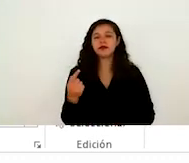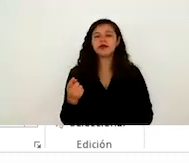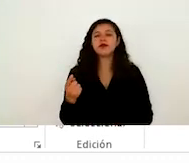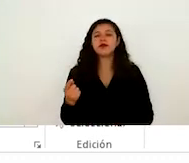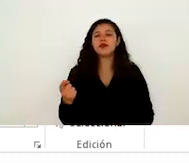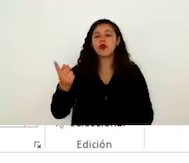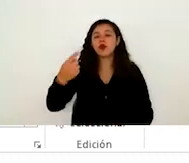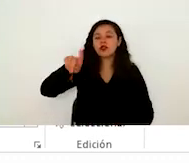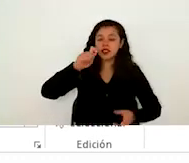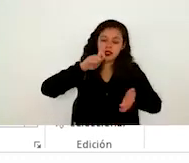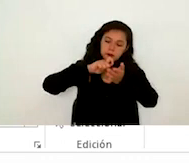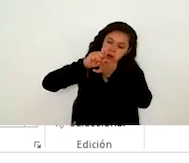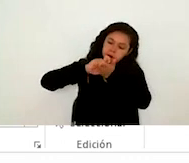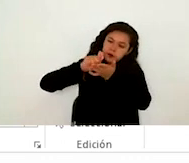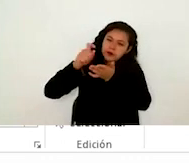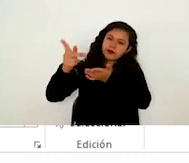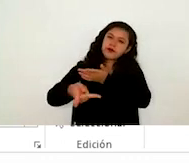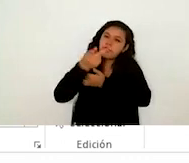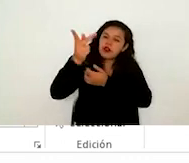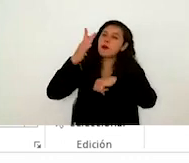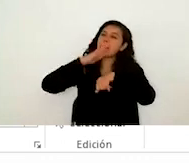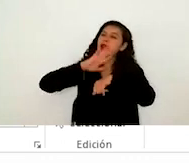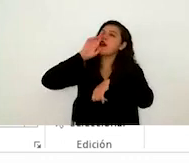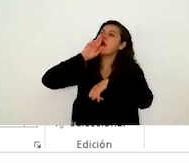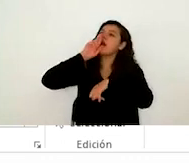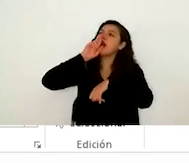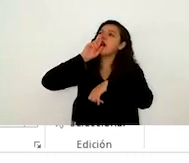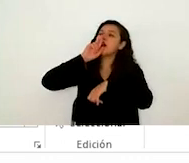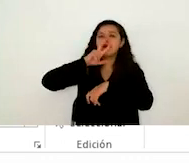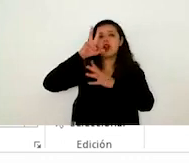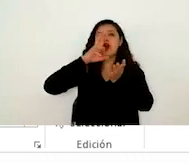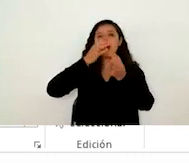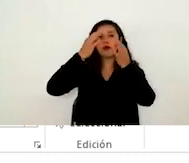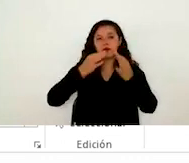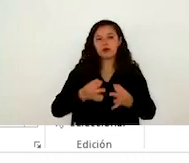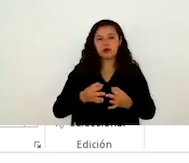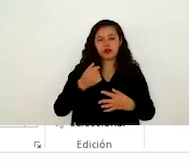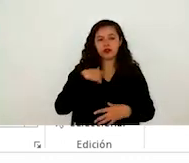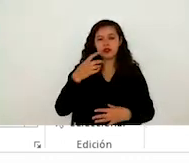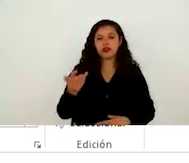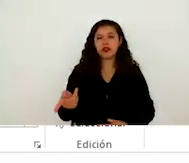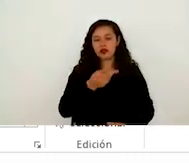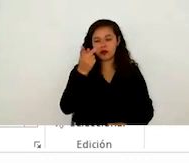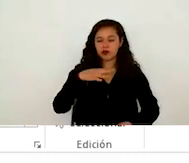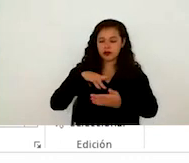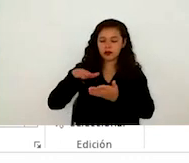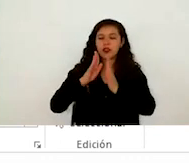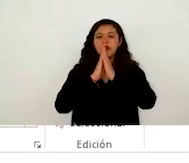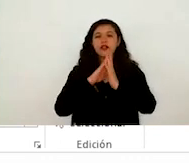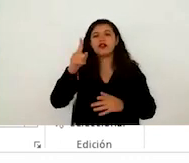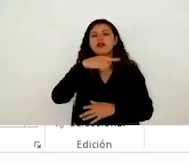anotar la pregunta que ustedes creen que sea correcta yo voy a leer a la pregunta y por favor ustedes